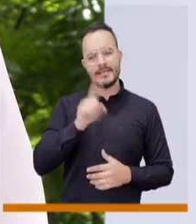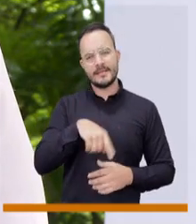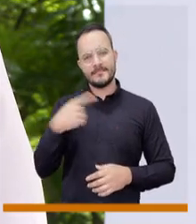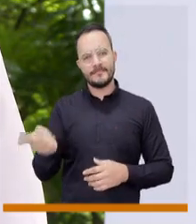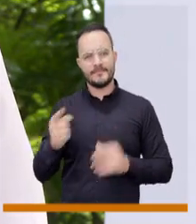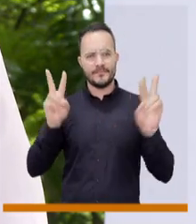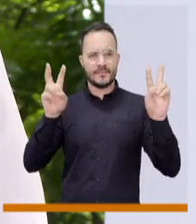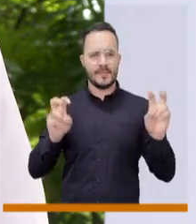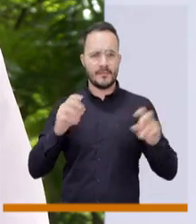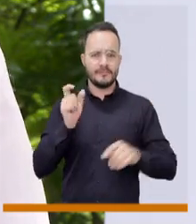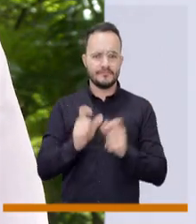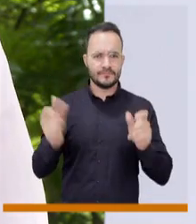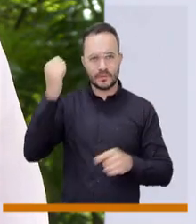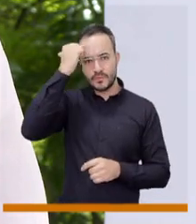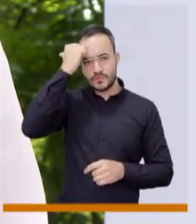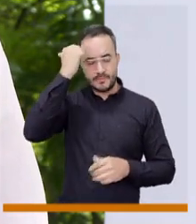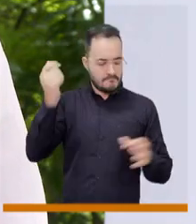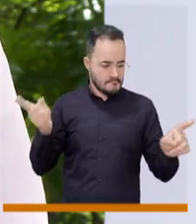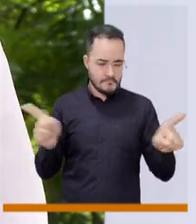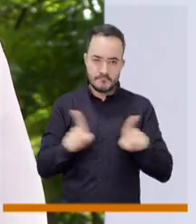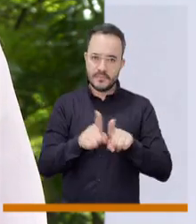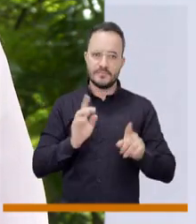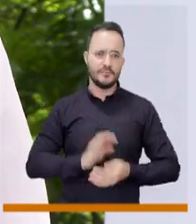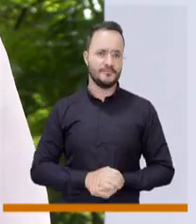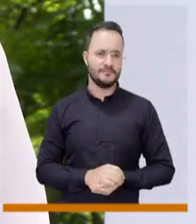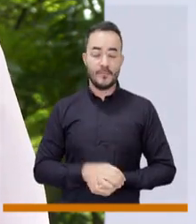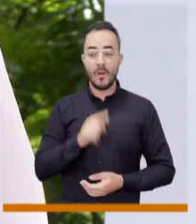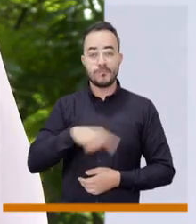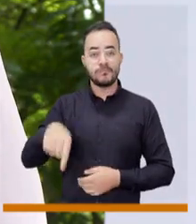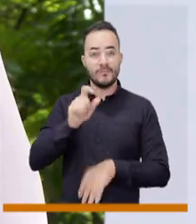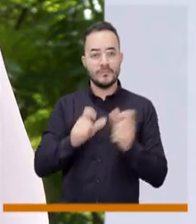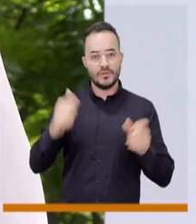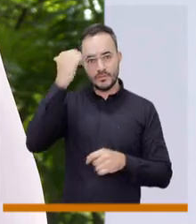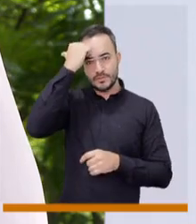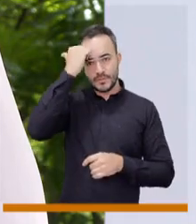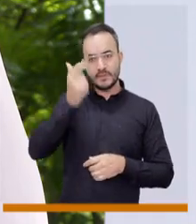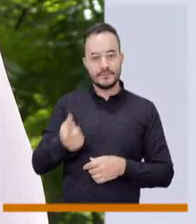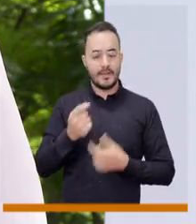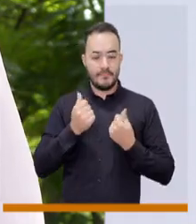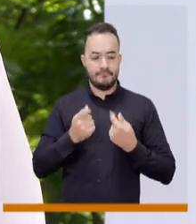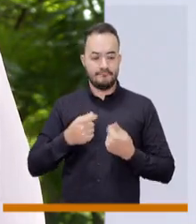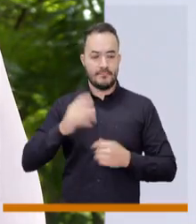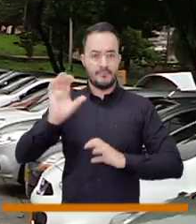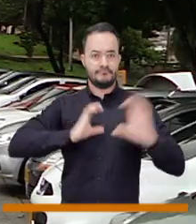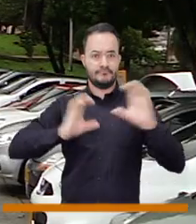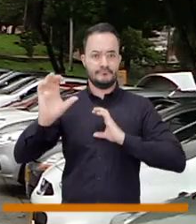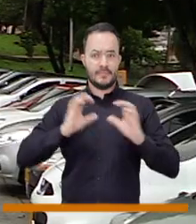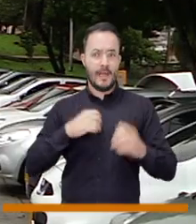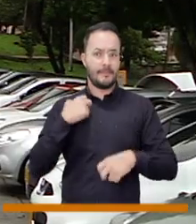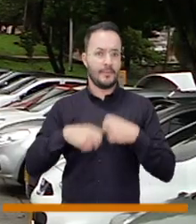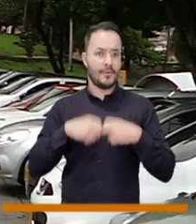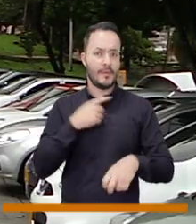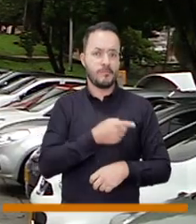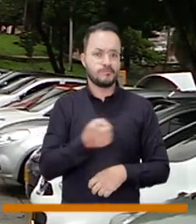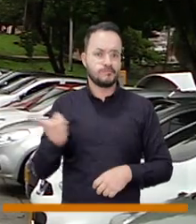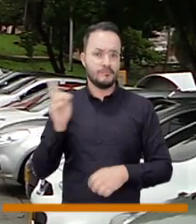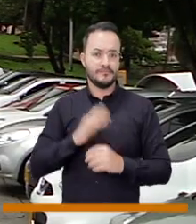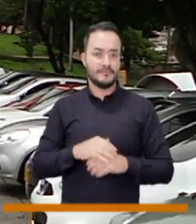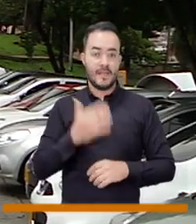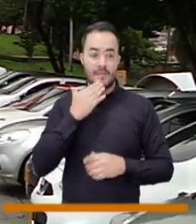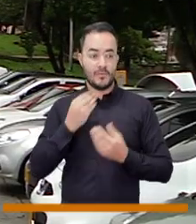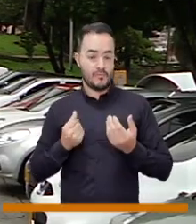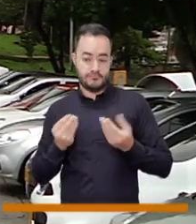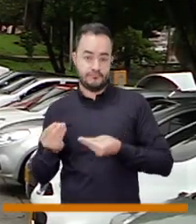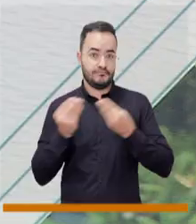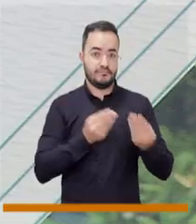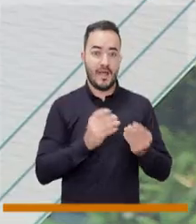decir también de los docentes universitarios, que hoy tienen en vilo el pago de sus nóminas, y que si no le tiramos